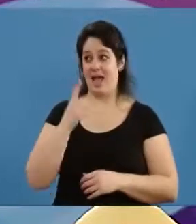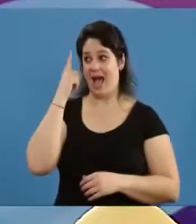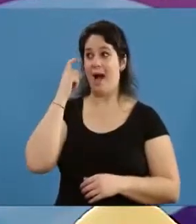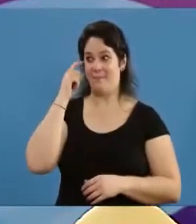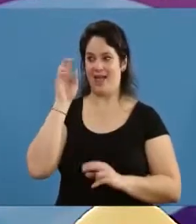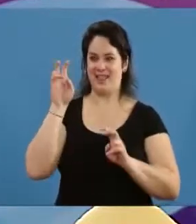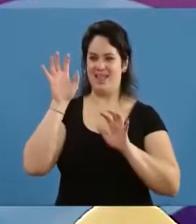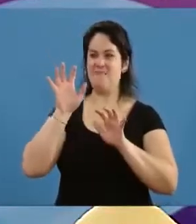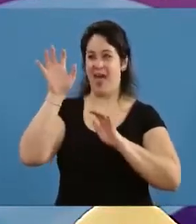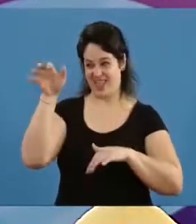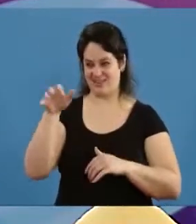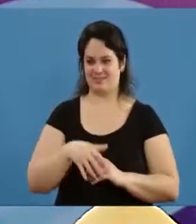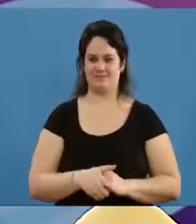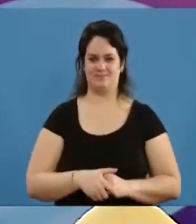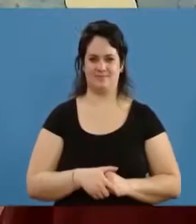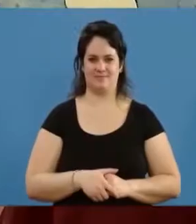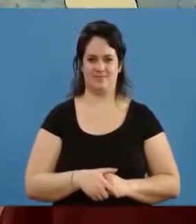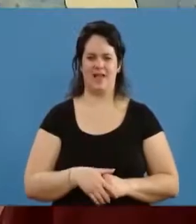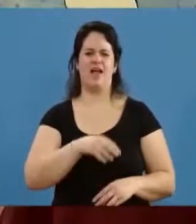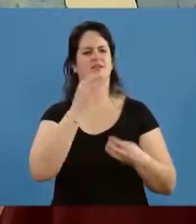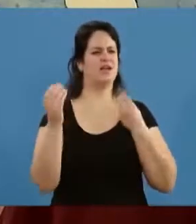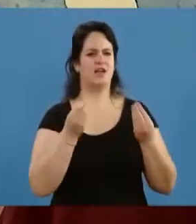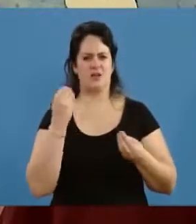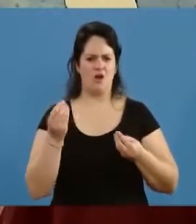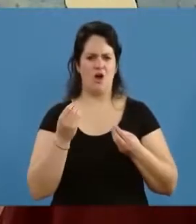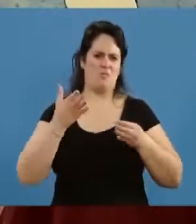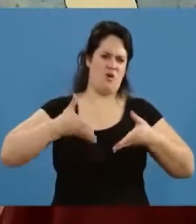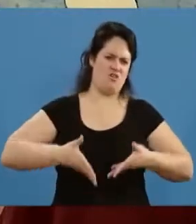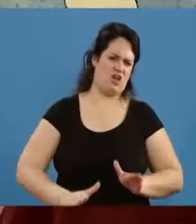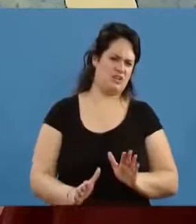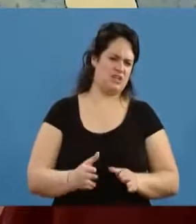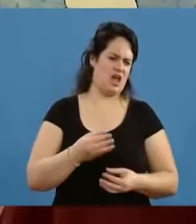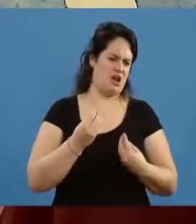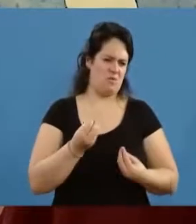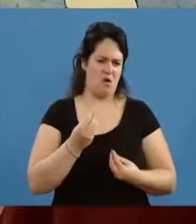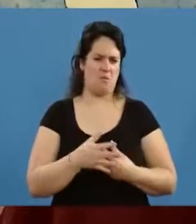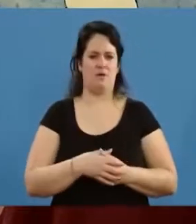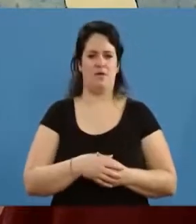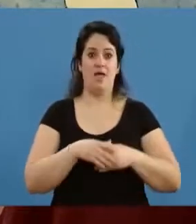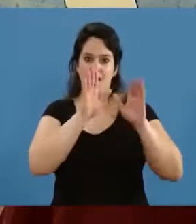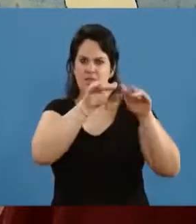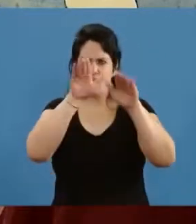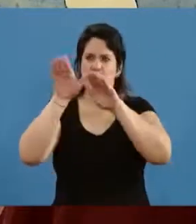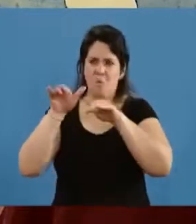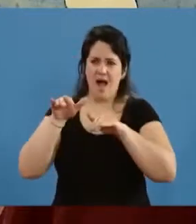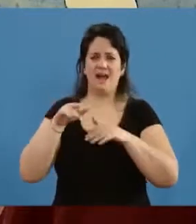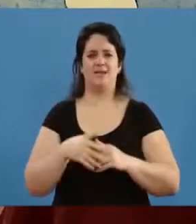más sobre los dinosaurios? ¿Cómo son? ¿Cómo nacían? ¿Eran todos